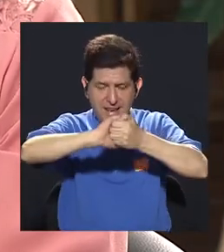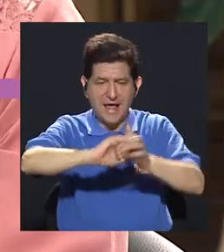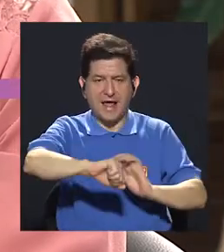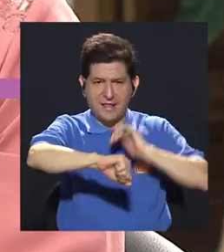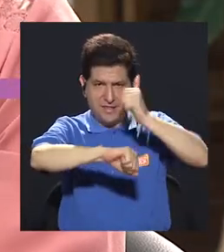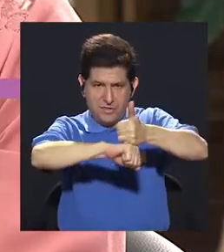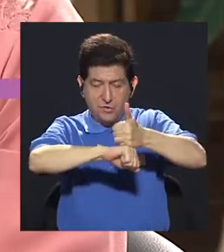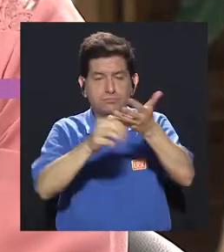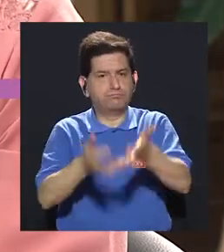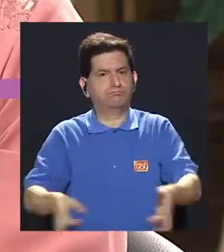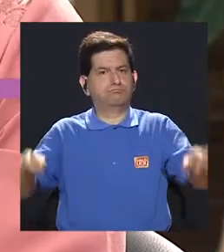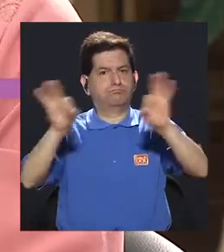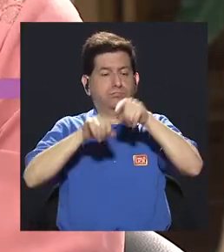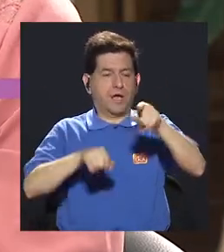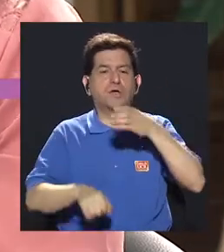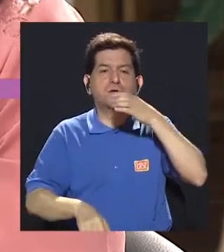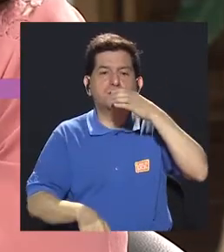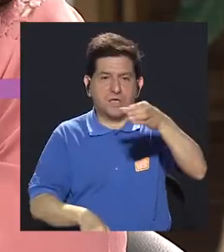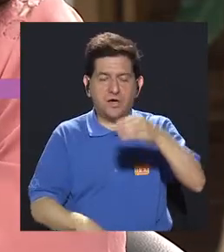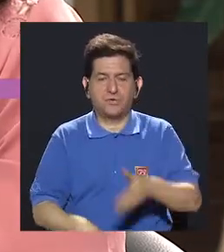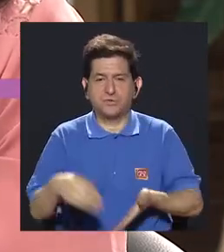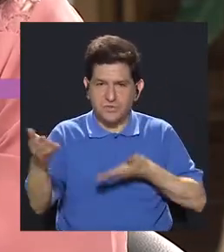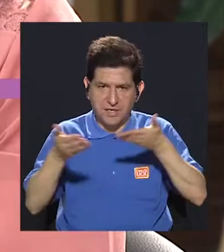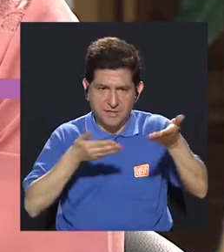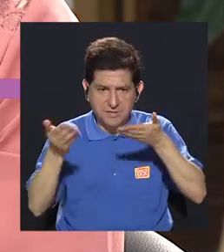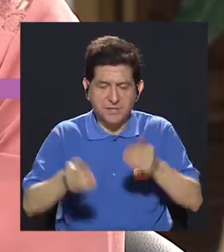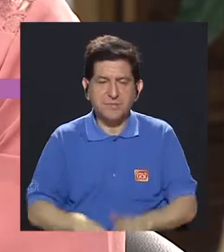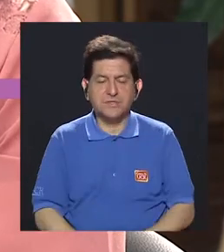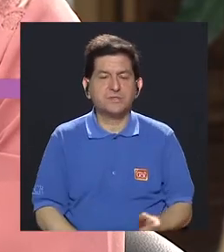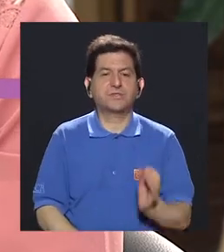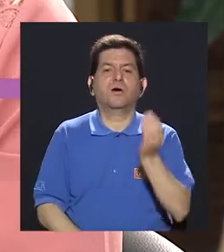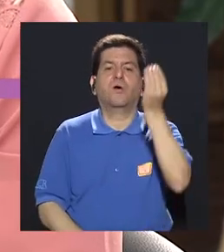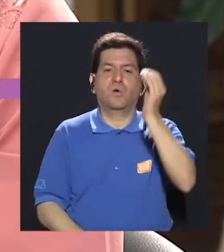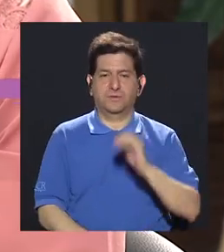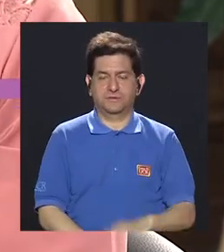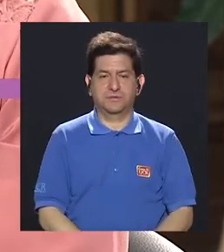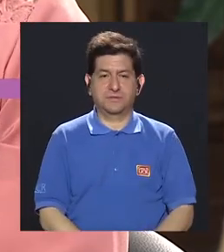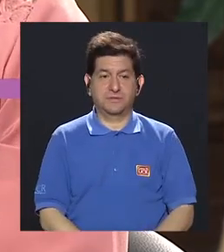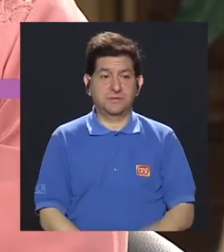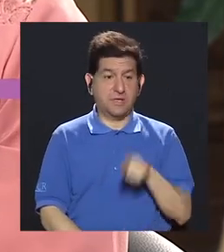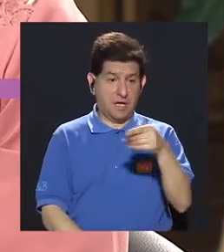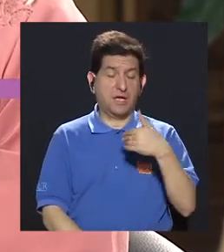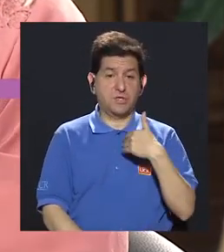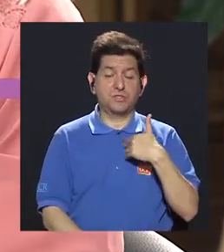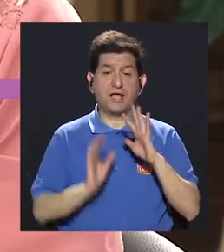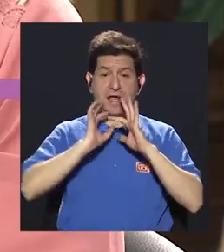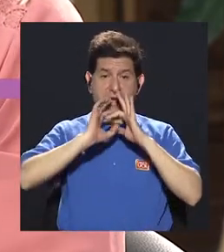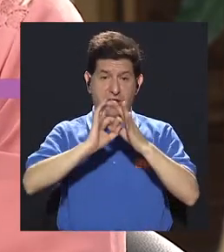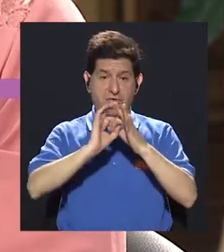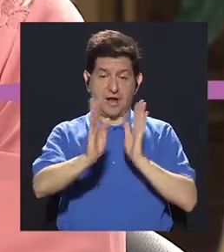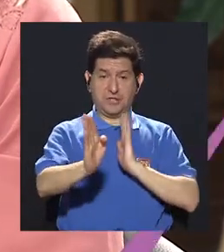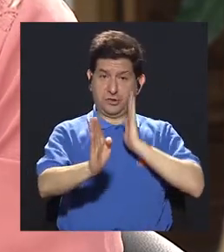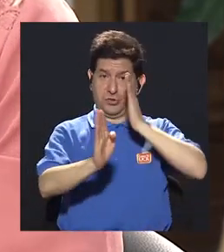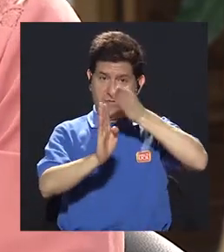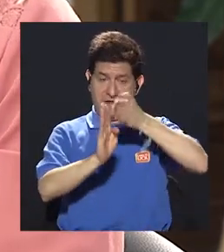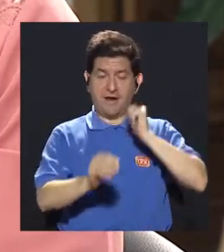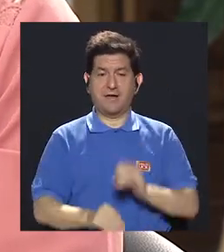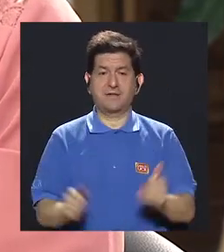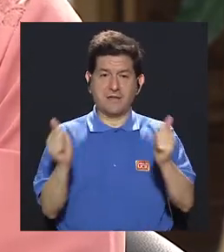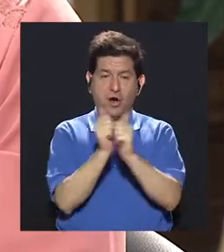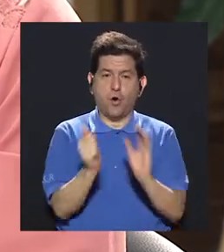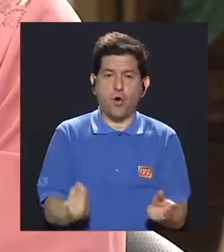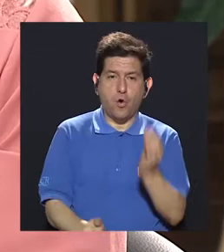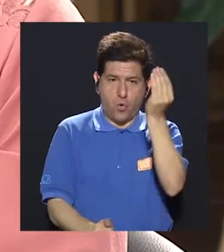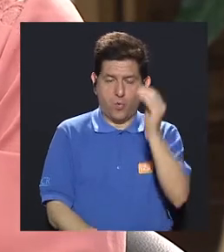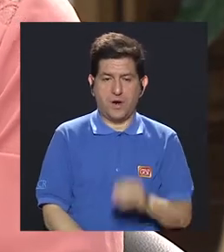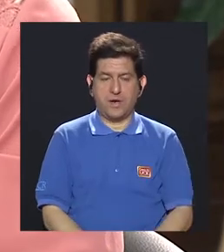nosotros son fundamentales, porque ellos recomiendan nuestros servicios a los adolescentes y ellos tienen una relación estrecha con ellos,